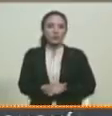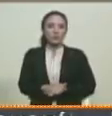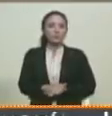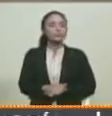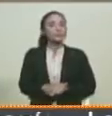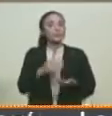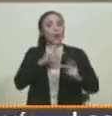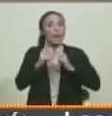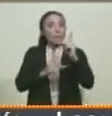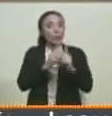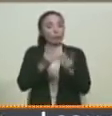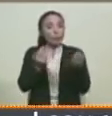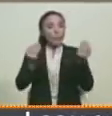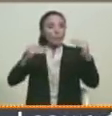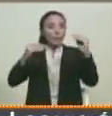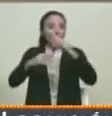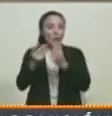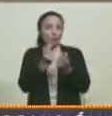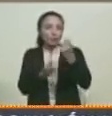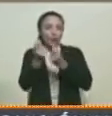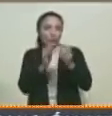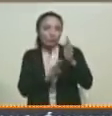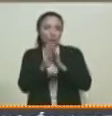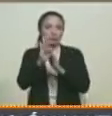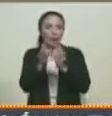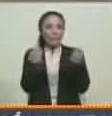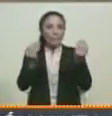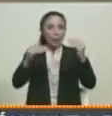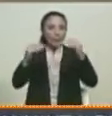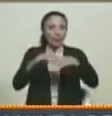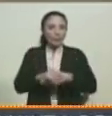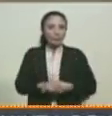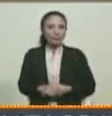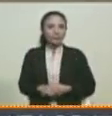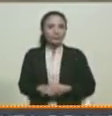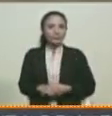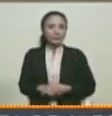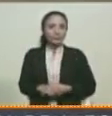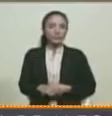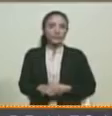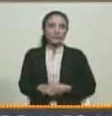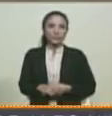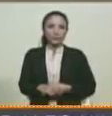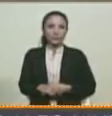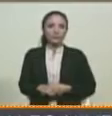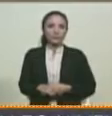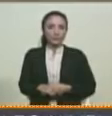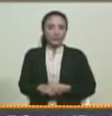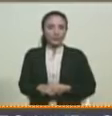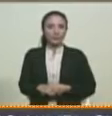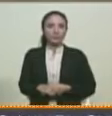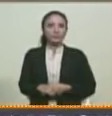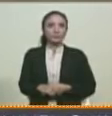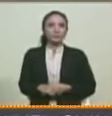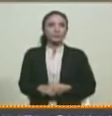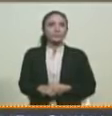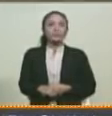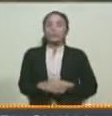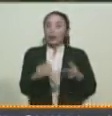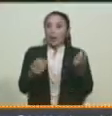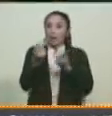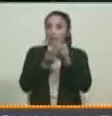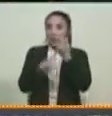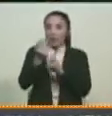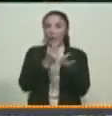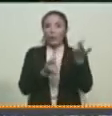La producción de riquezas, en primer lugar, la producción de riquezas para el país, riqueza física, riqueza